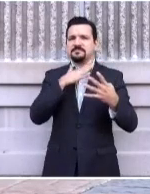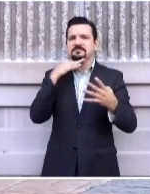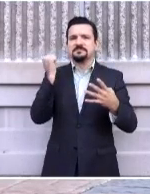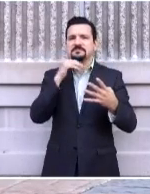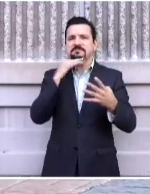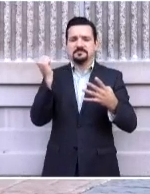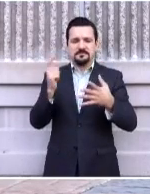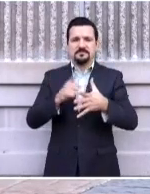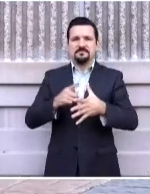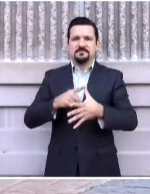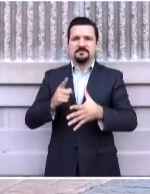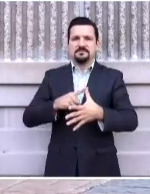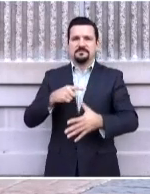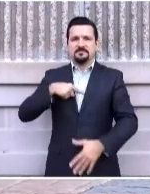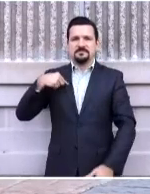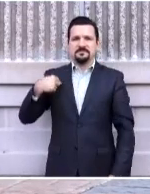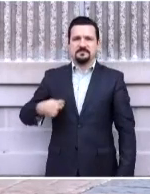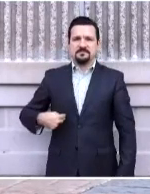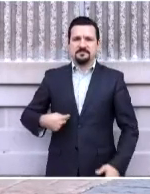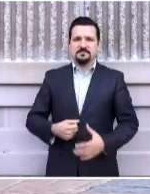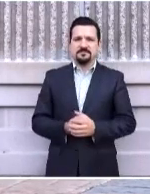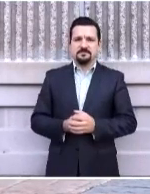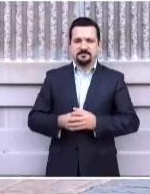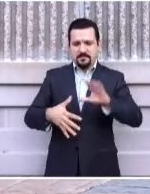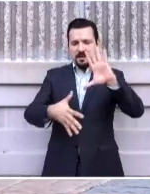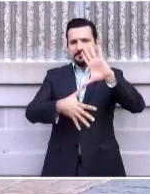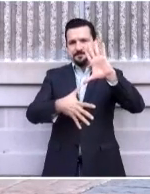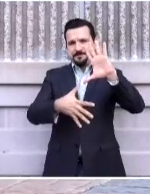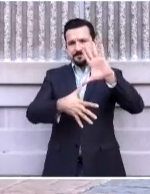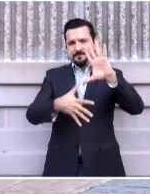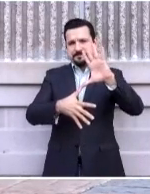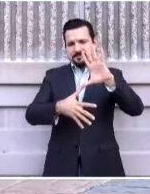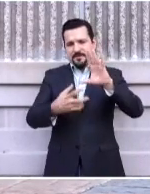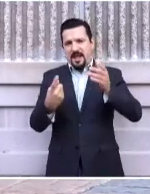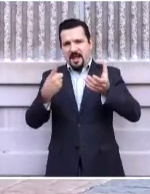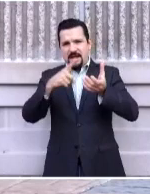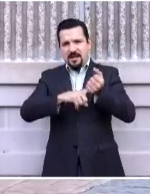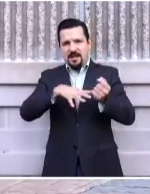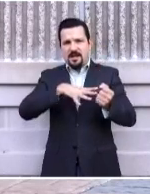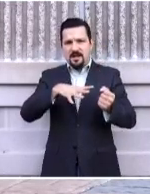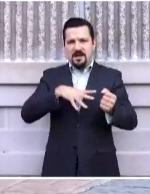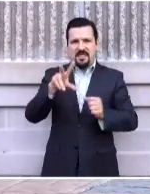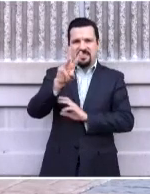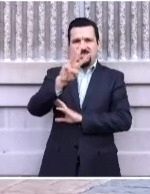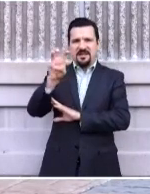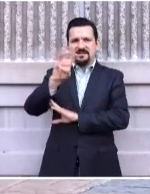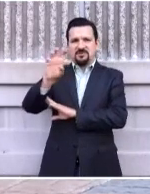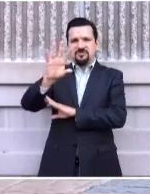Alemania y China. En América se han registrado